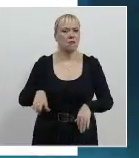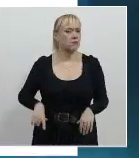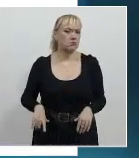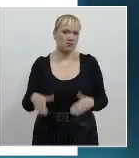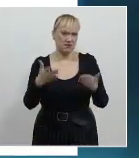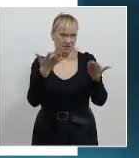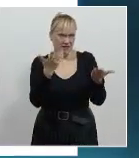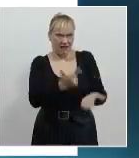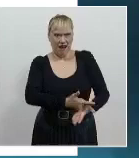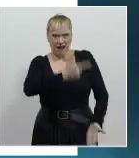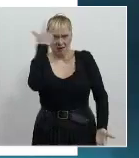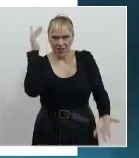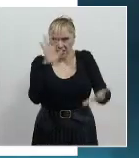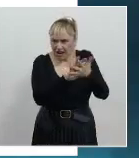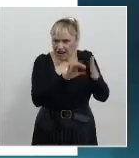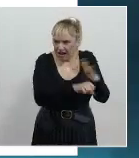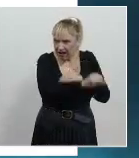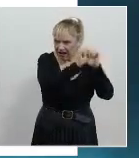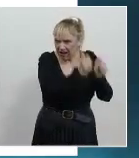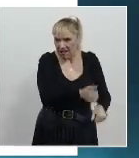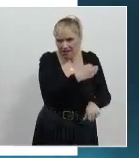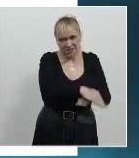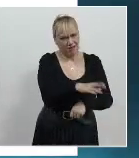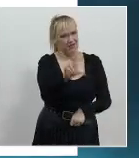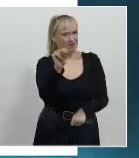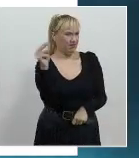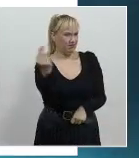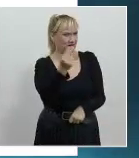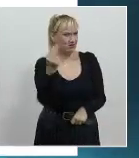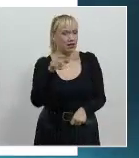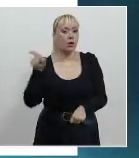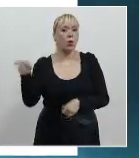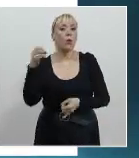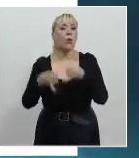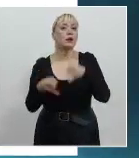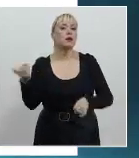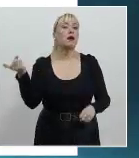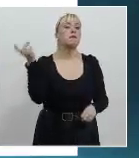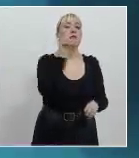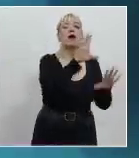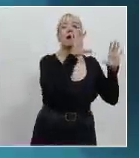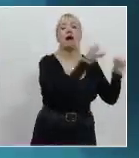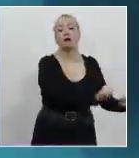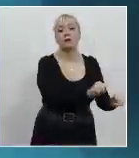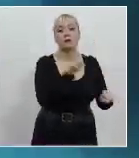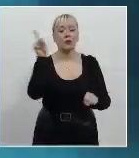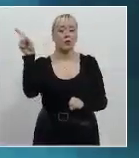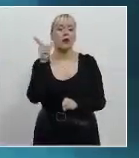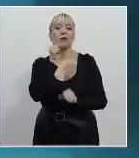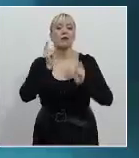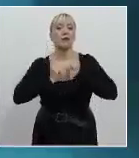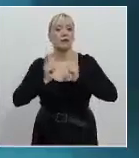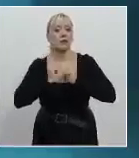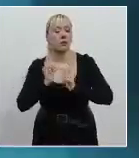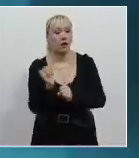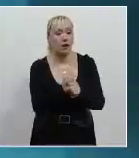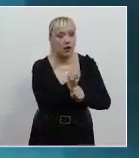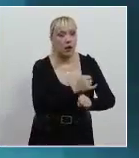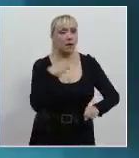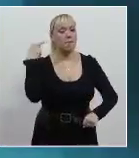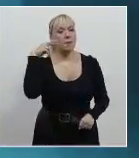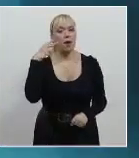prisión preventiva. Además, determinó que el juez que giró la orden de aprehensión, la Fiscalía de Veracruz y la Policía